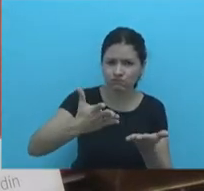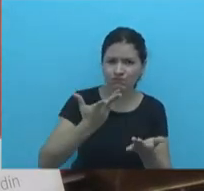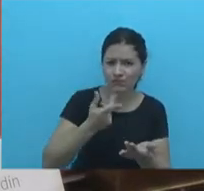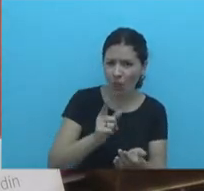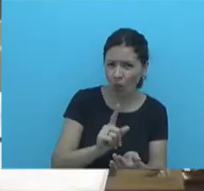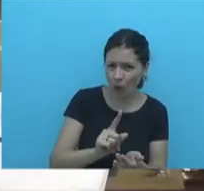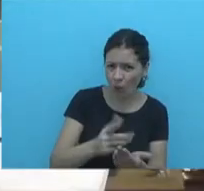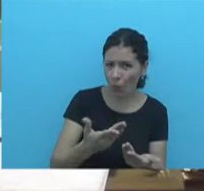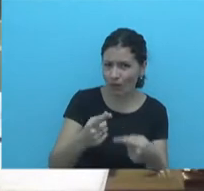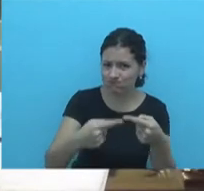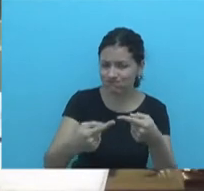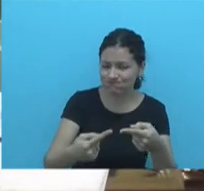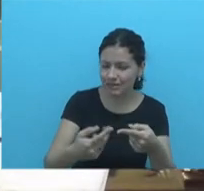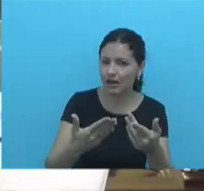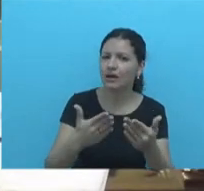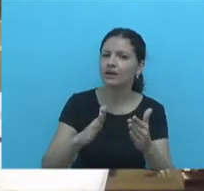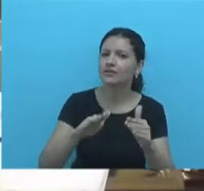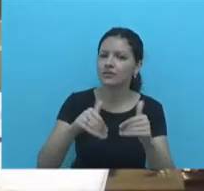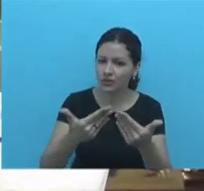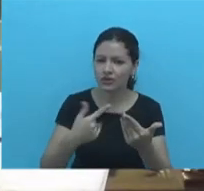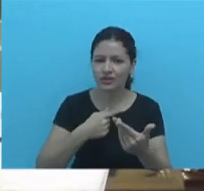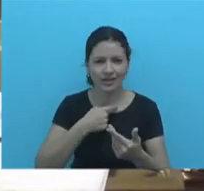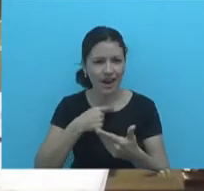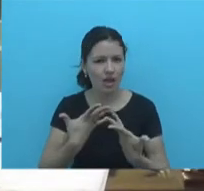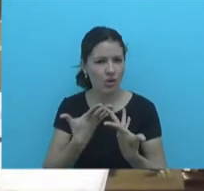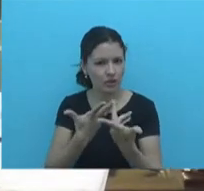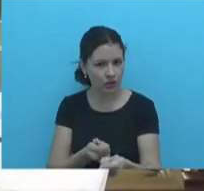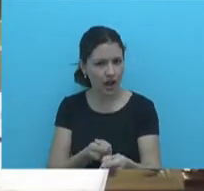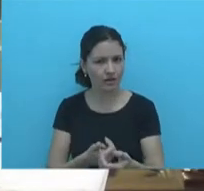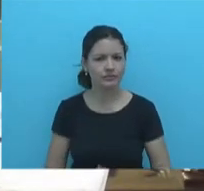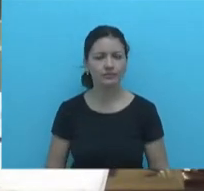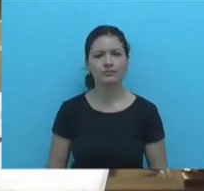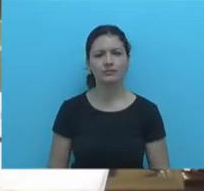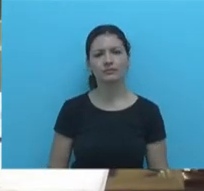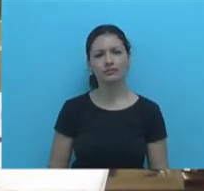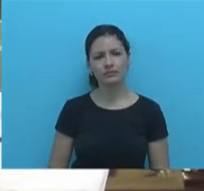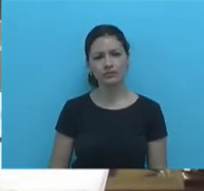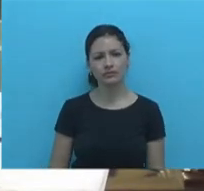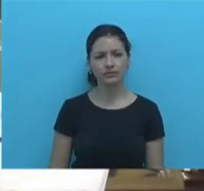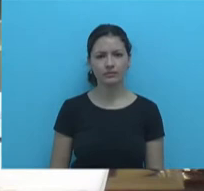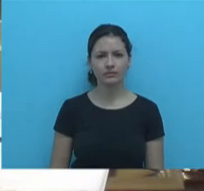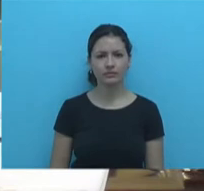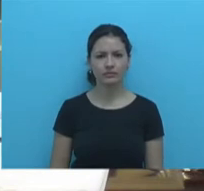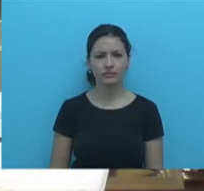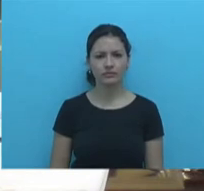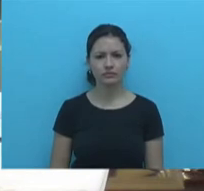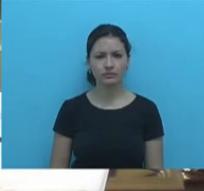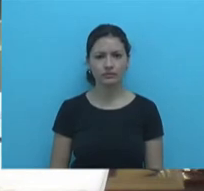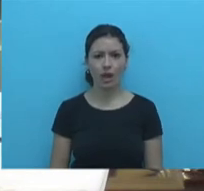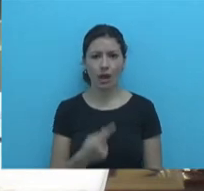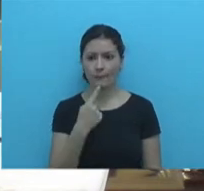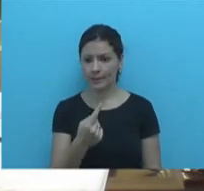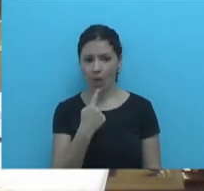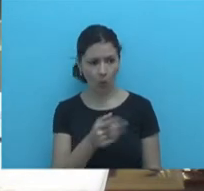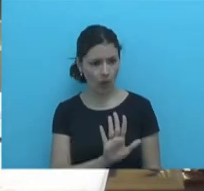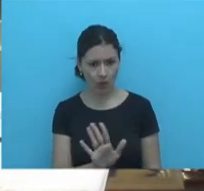Bueno, si no hay más elementos o sugerencias para el debate, vamos a someter